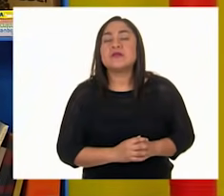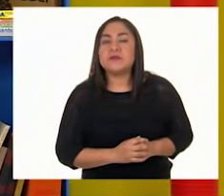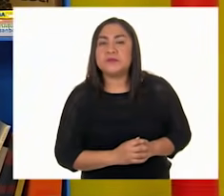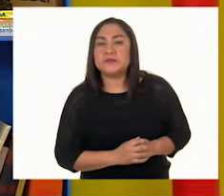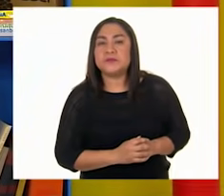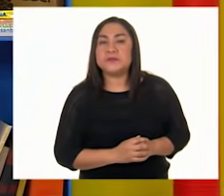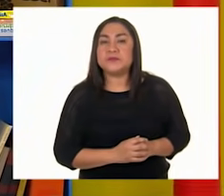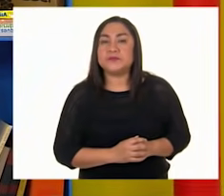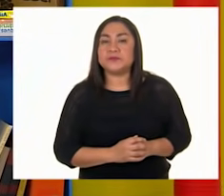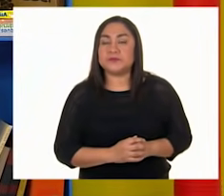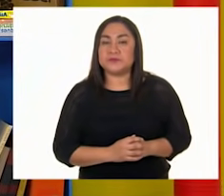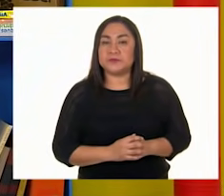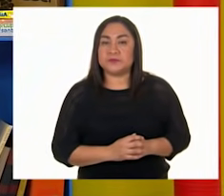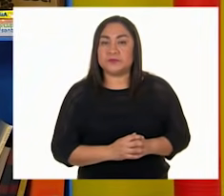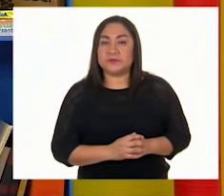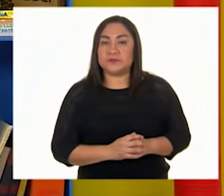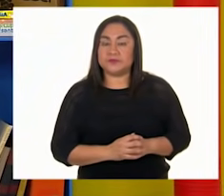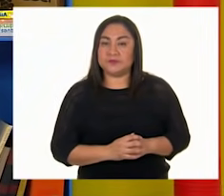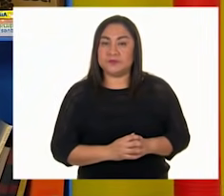Y dice así.